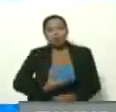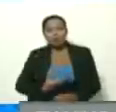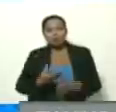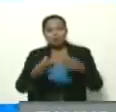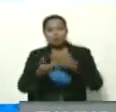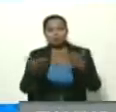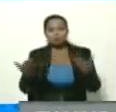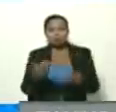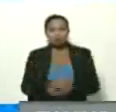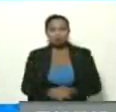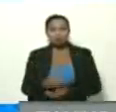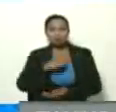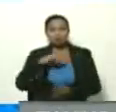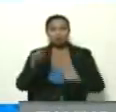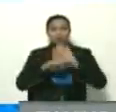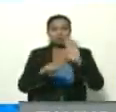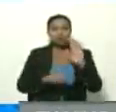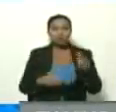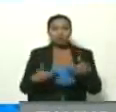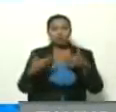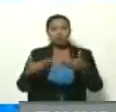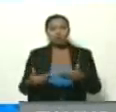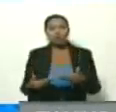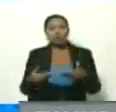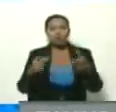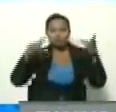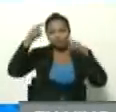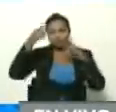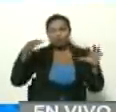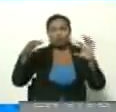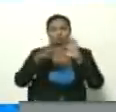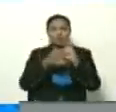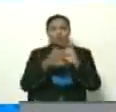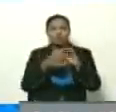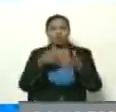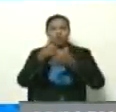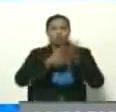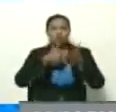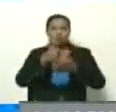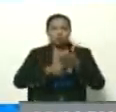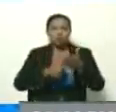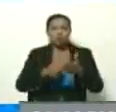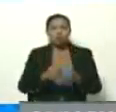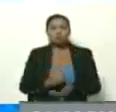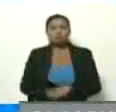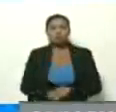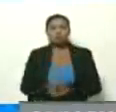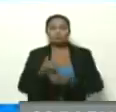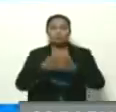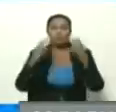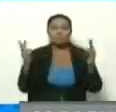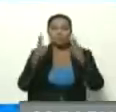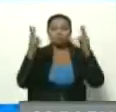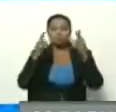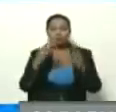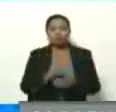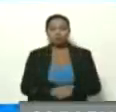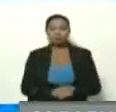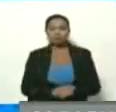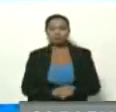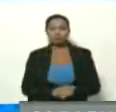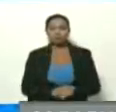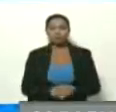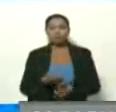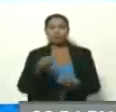eso, cumplir la orden que nos dio el comandante Hugo Chávez: unidad, lucha, batalla y victoria.